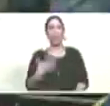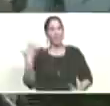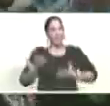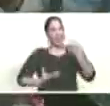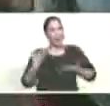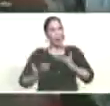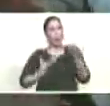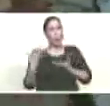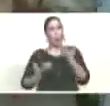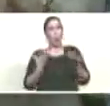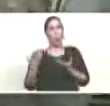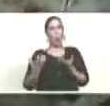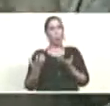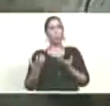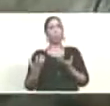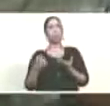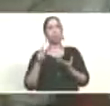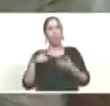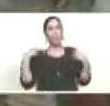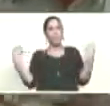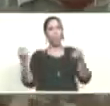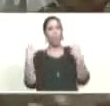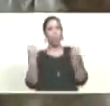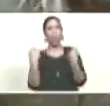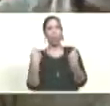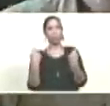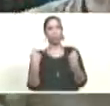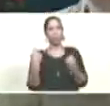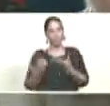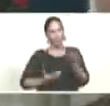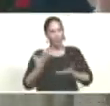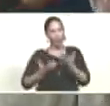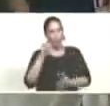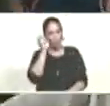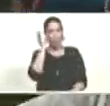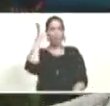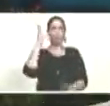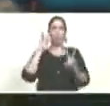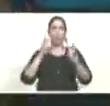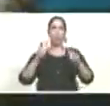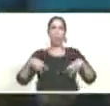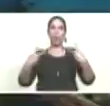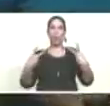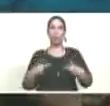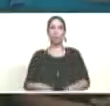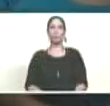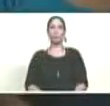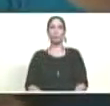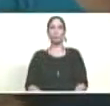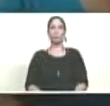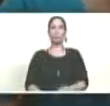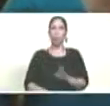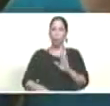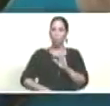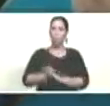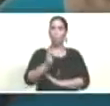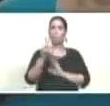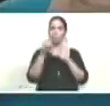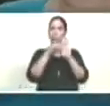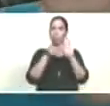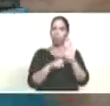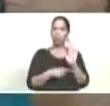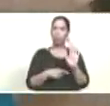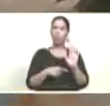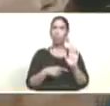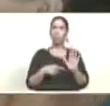la crítica popular y al calor de la creación de lo nuevo. Cúmplase, señora vicepresidenta,